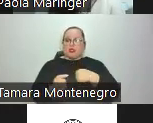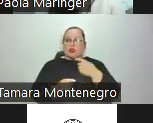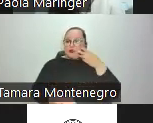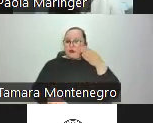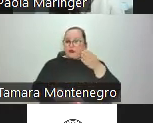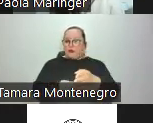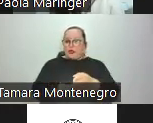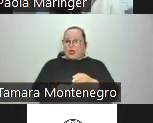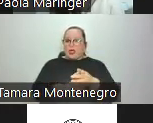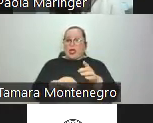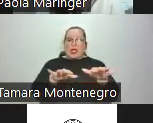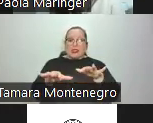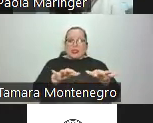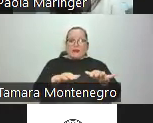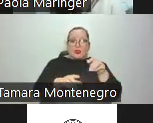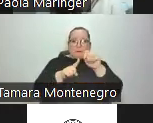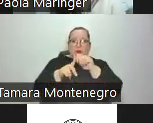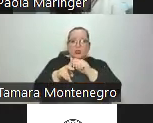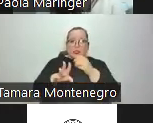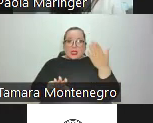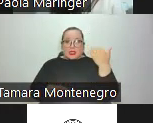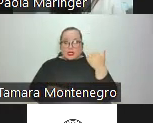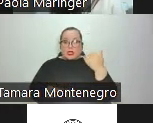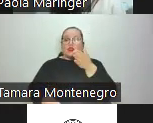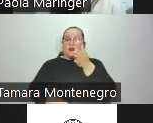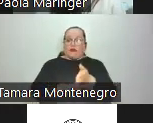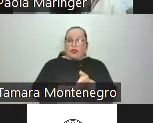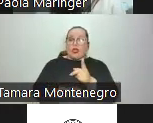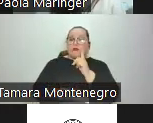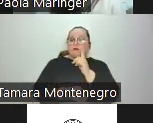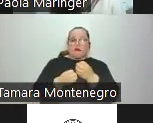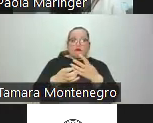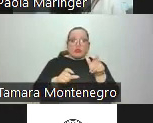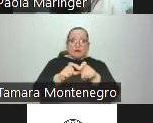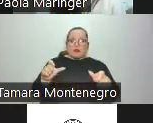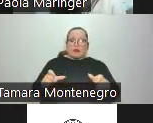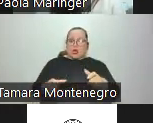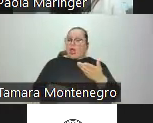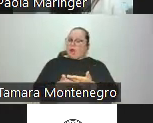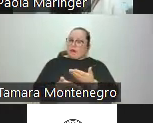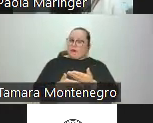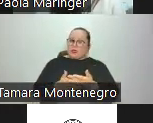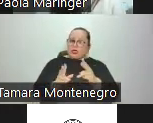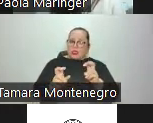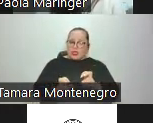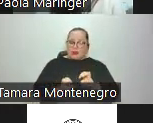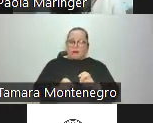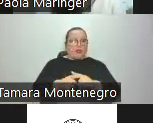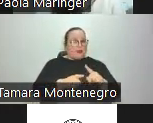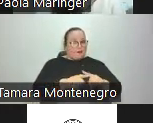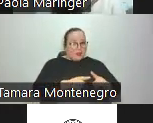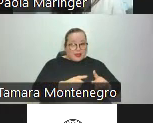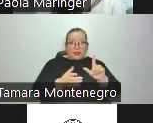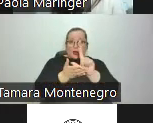una tremenda actividad que se hizo hace unos meses. Y ahí había mucha gente que aprovechó esa oportunidad. Hay múltiples lugares